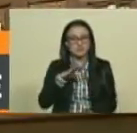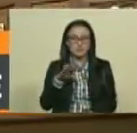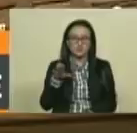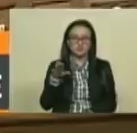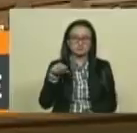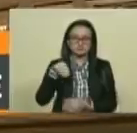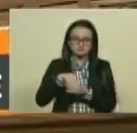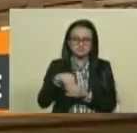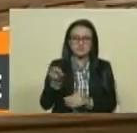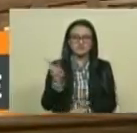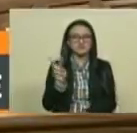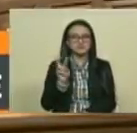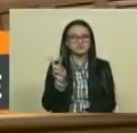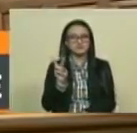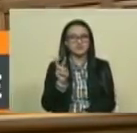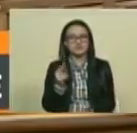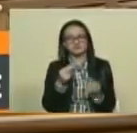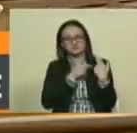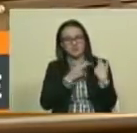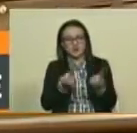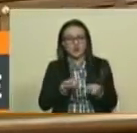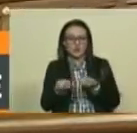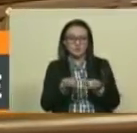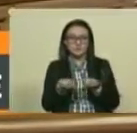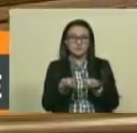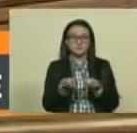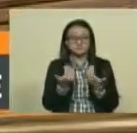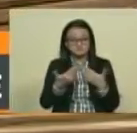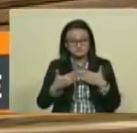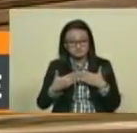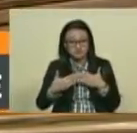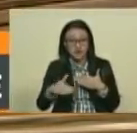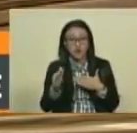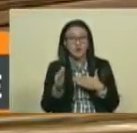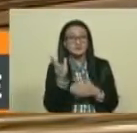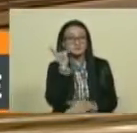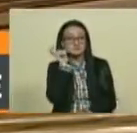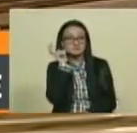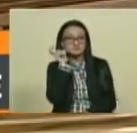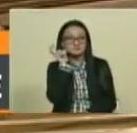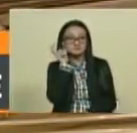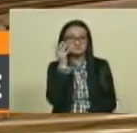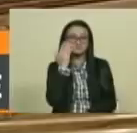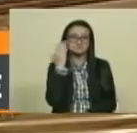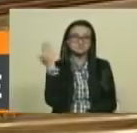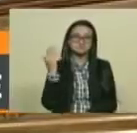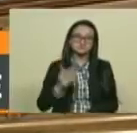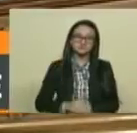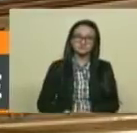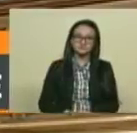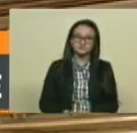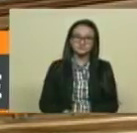venezolano correspondiente a la economía venezolana. Dentro de pocos minutos escuchemos al fiscal Tarek William Saab.